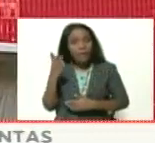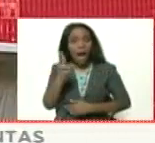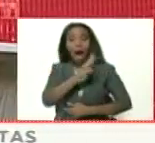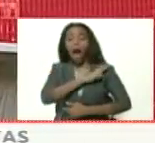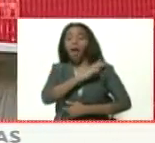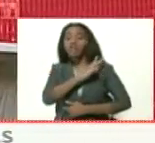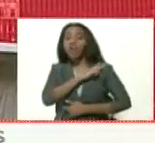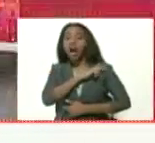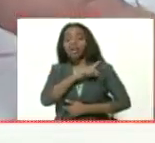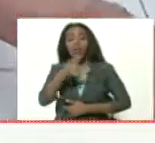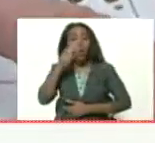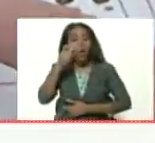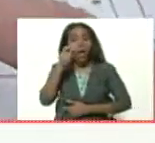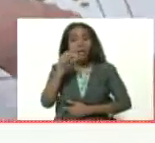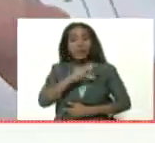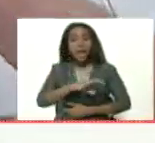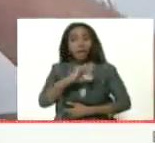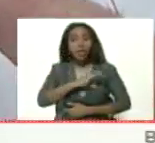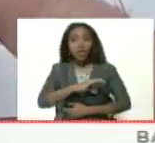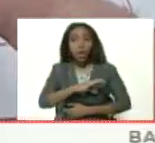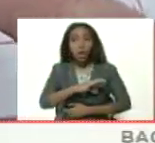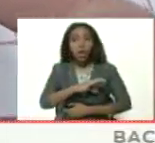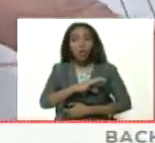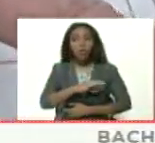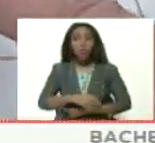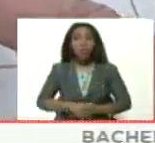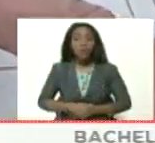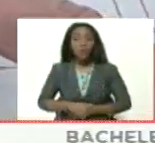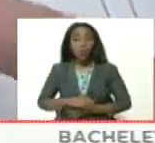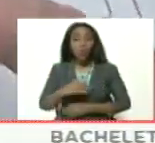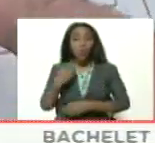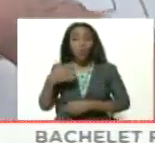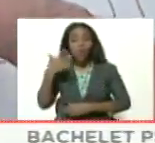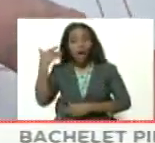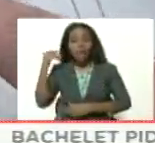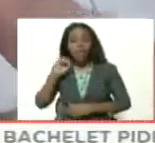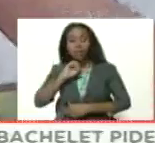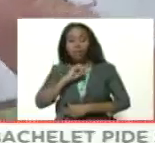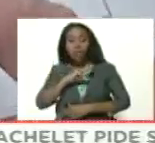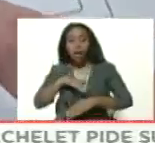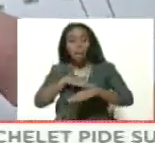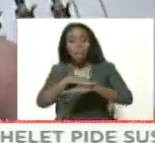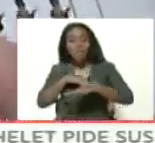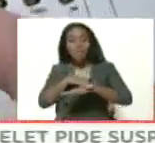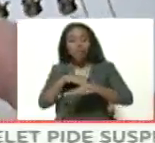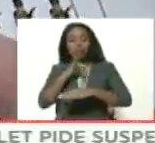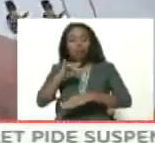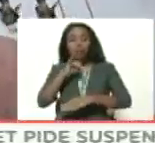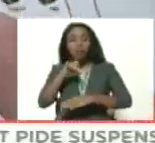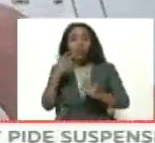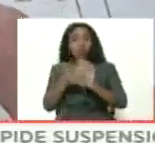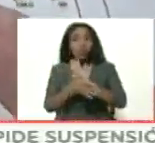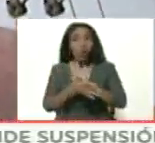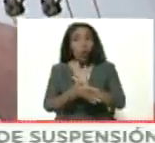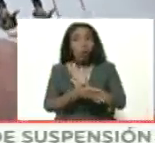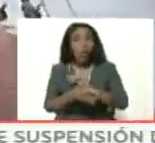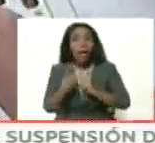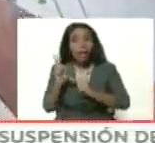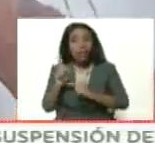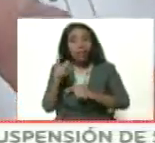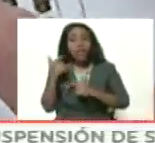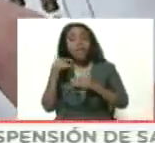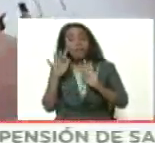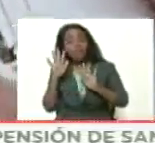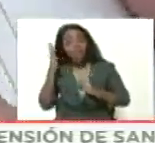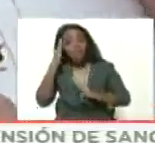seguridad del señor Andrés Izarra cuando Andrés Izarra era ministro de Comunicación e Información. Y por cierto, señor Pantera, ya sabemos cuáles eran los planes que